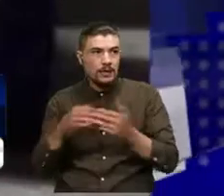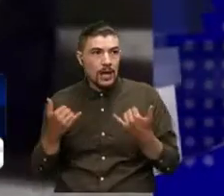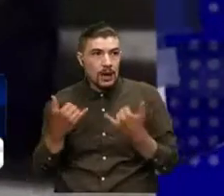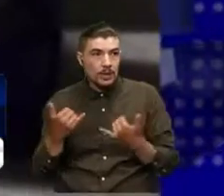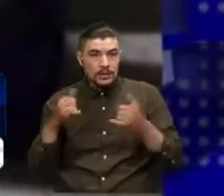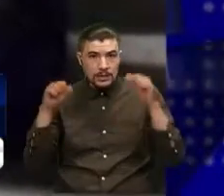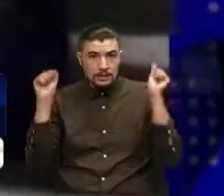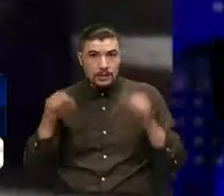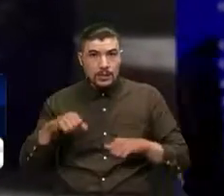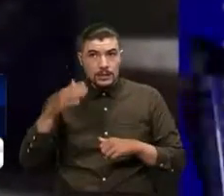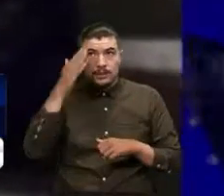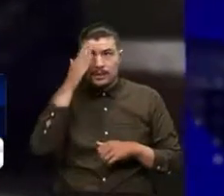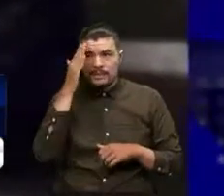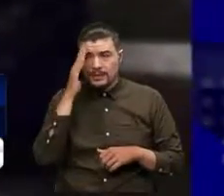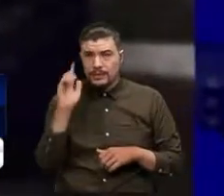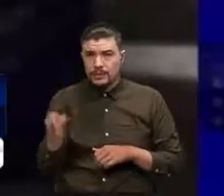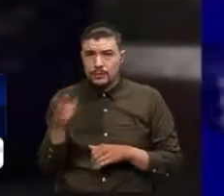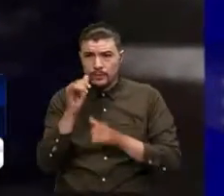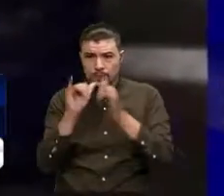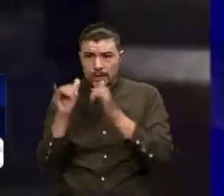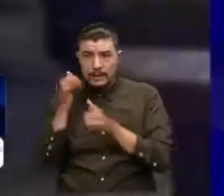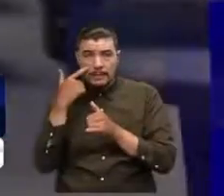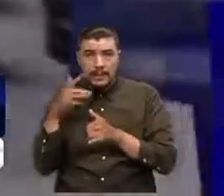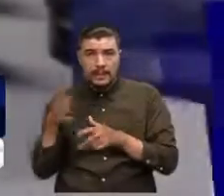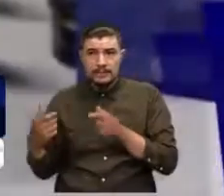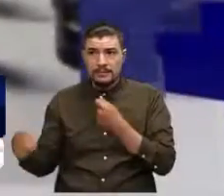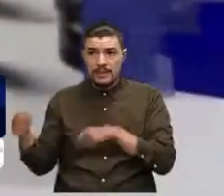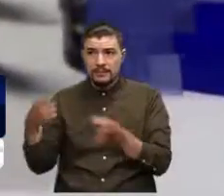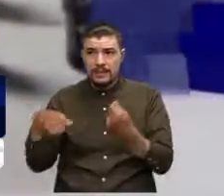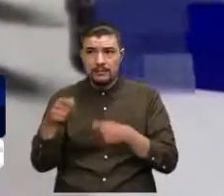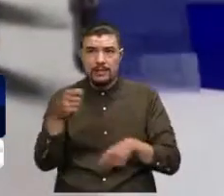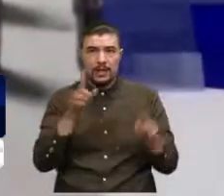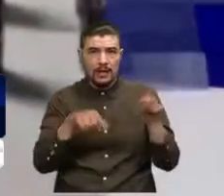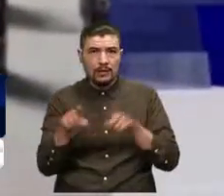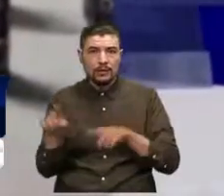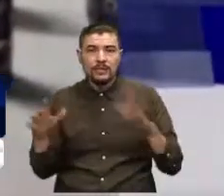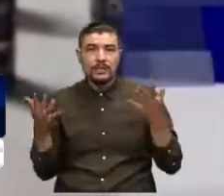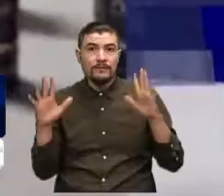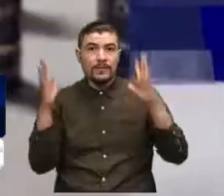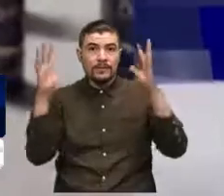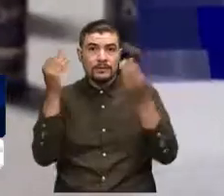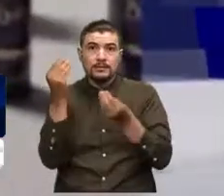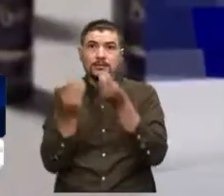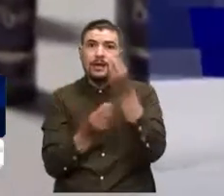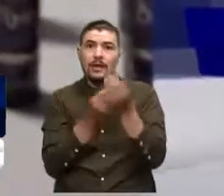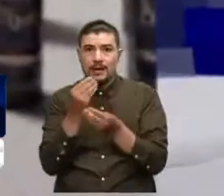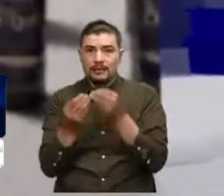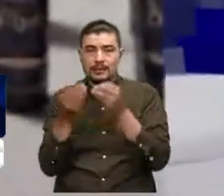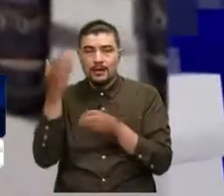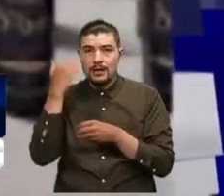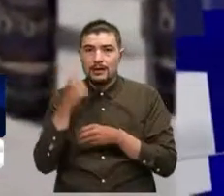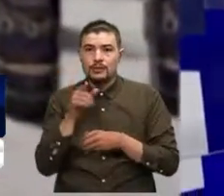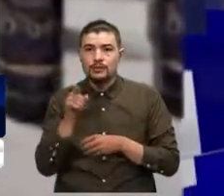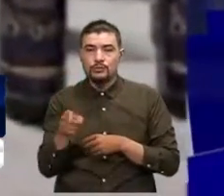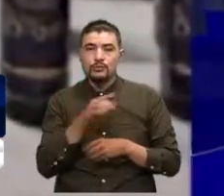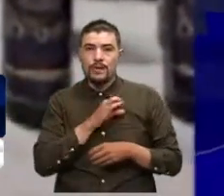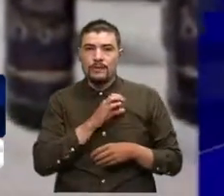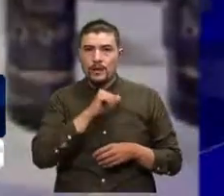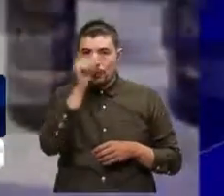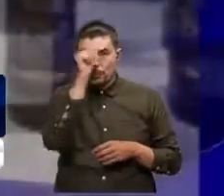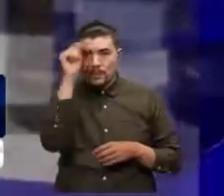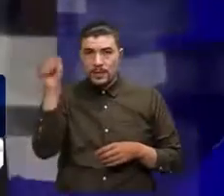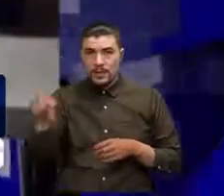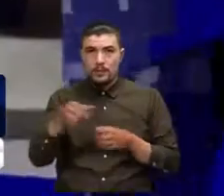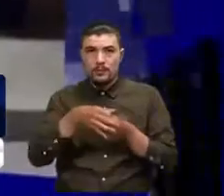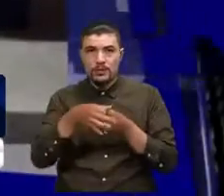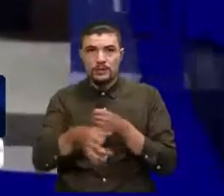establecer es que al parecer este licor estaría siendo distribuido en algunas de las festividades que se realizaron durante el fin de semana en estos